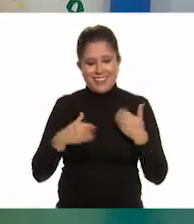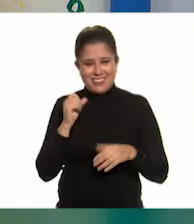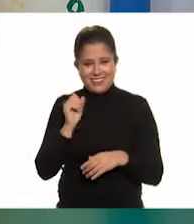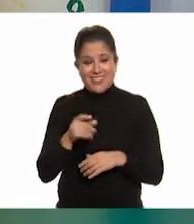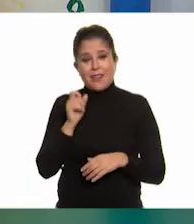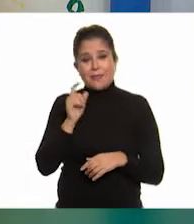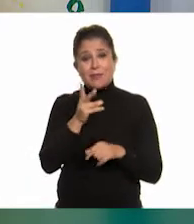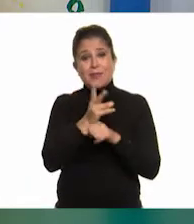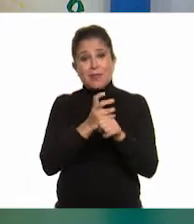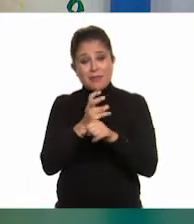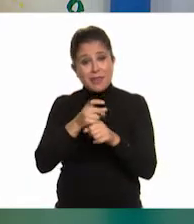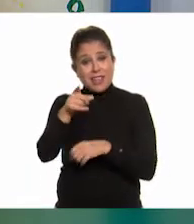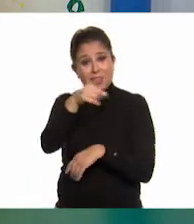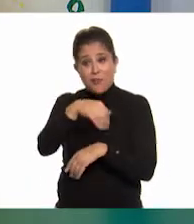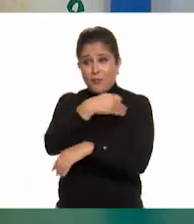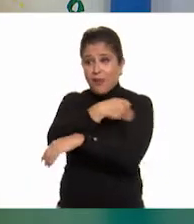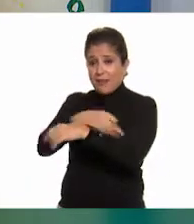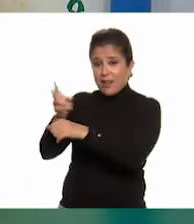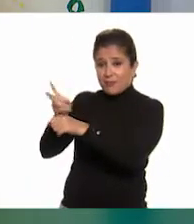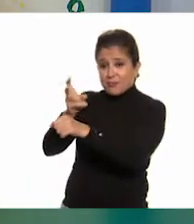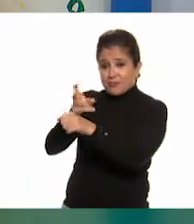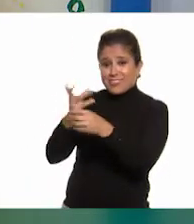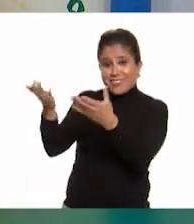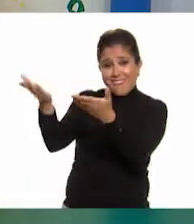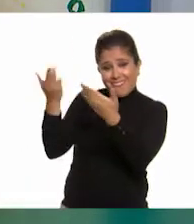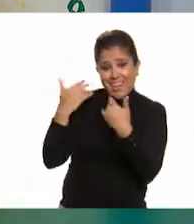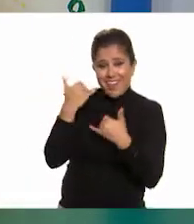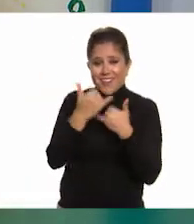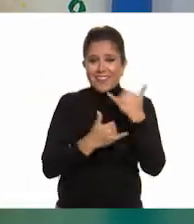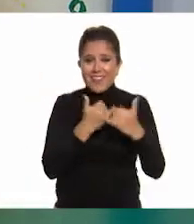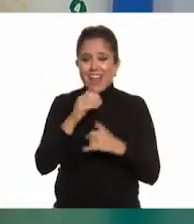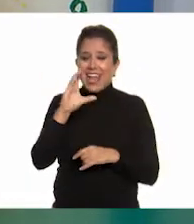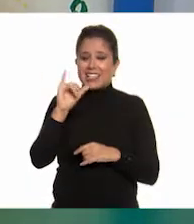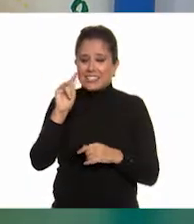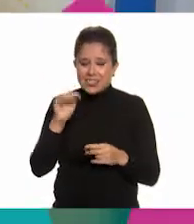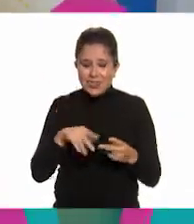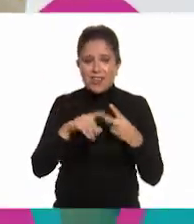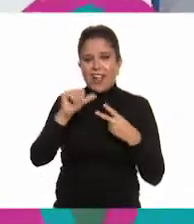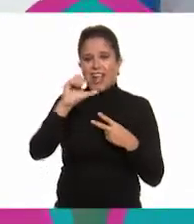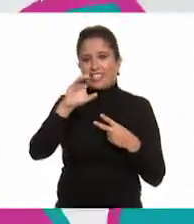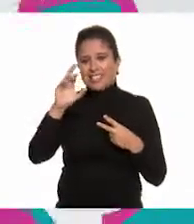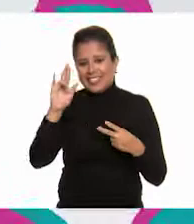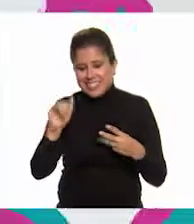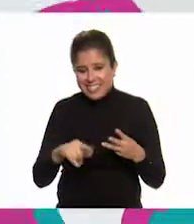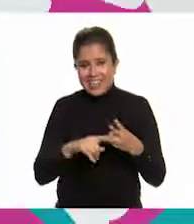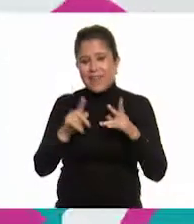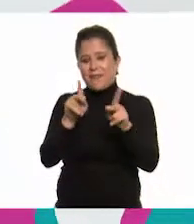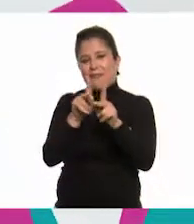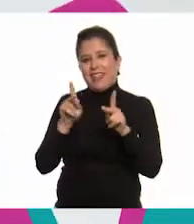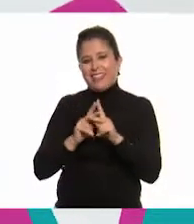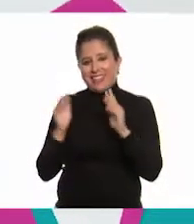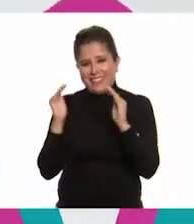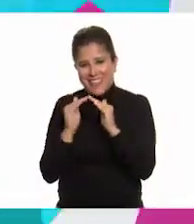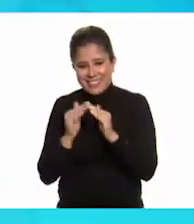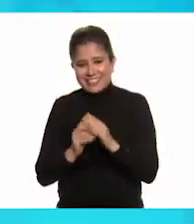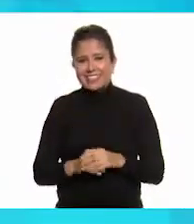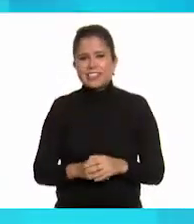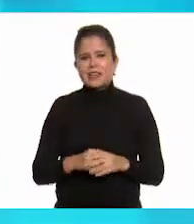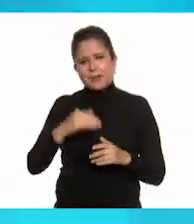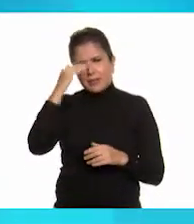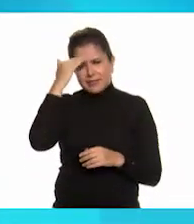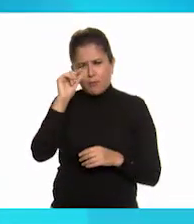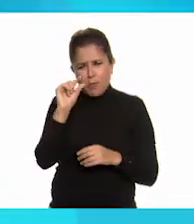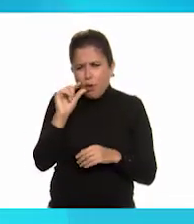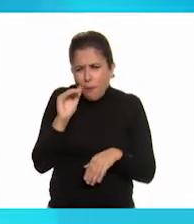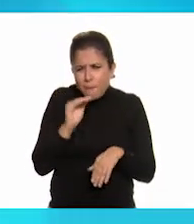que invita a tu familia a jugar a Citrón, a Serrín y el patio de mi casa. Bueno, y para saber un